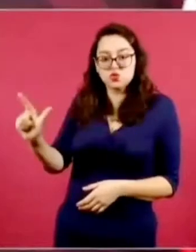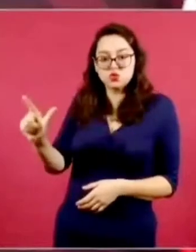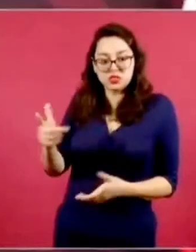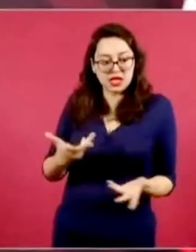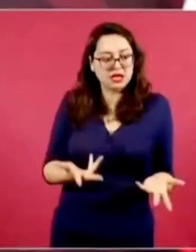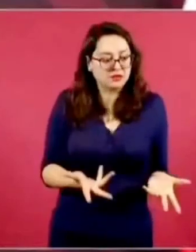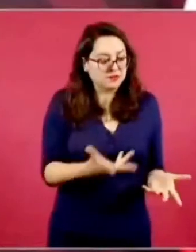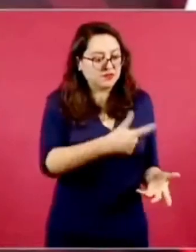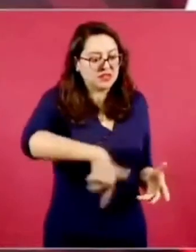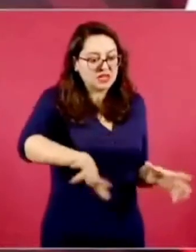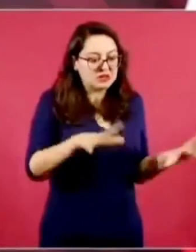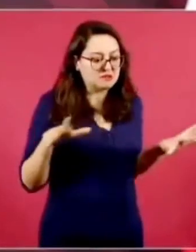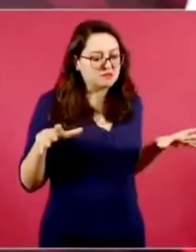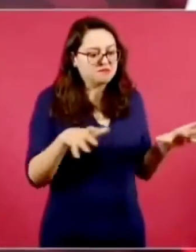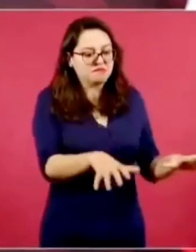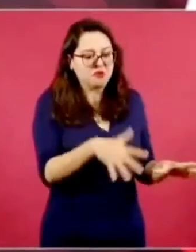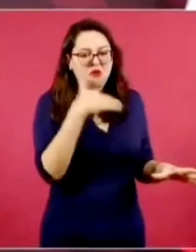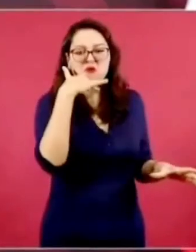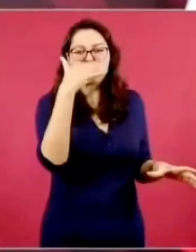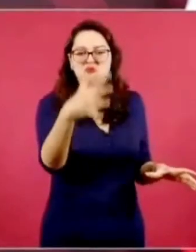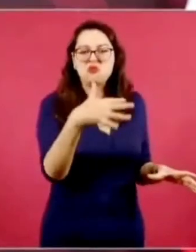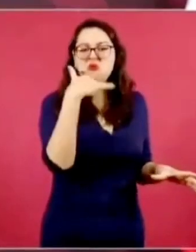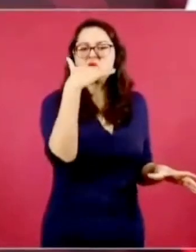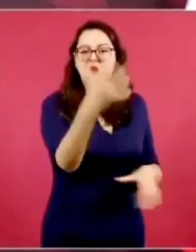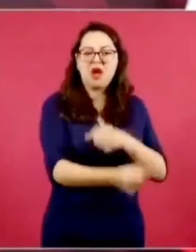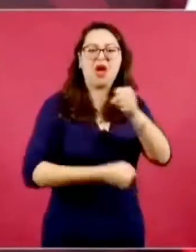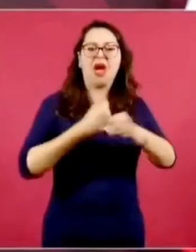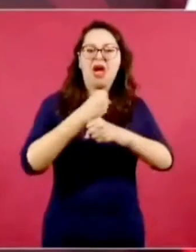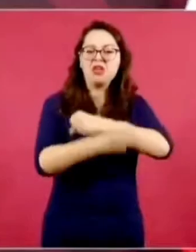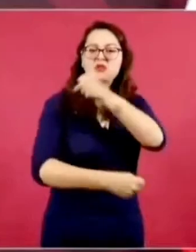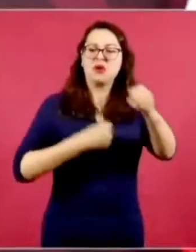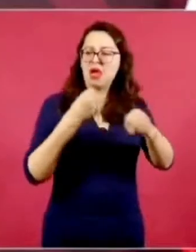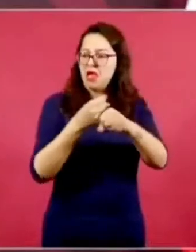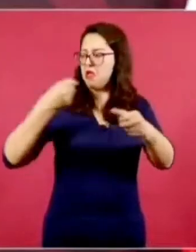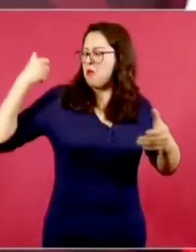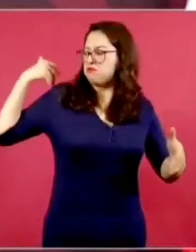muchos años de corrupción, décadas.